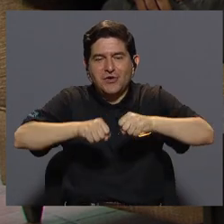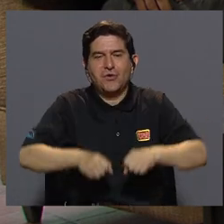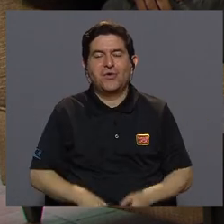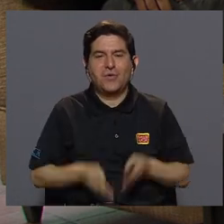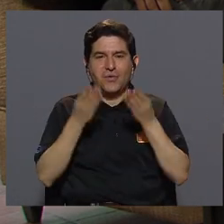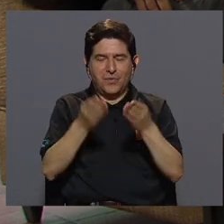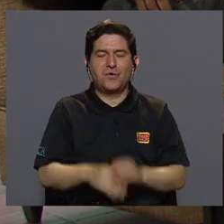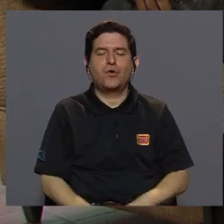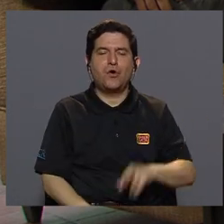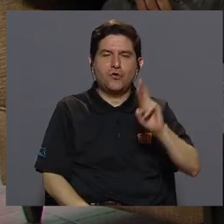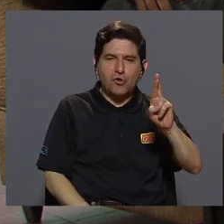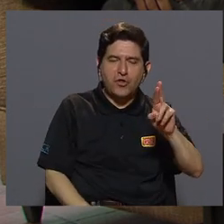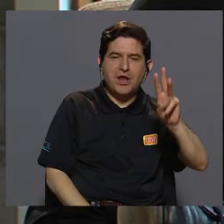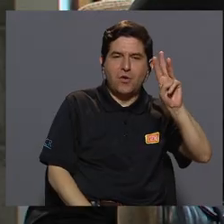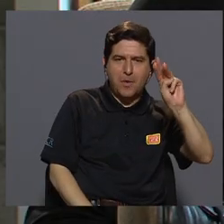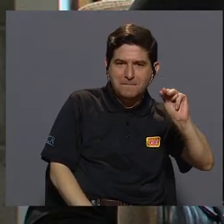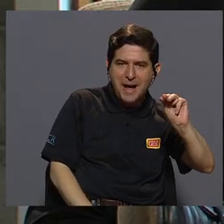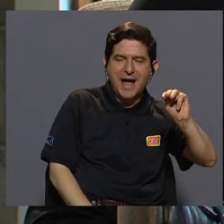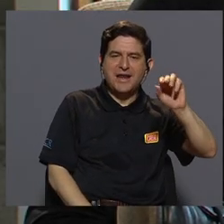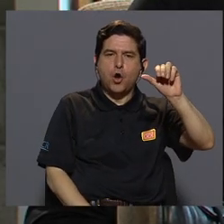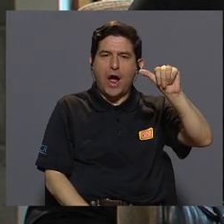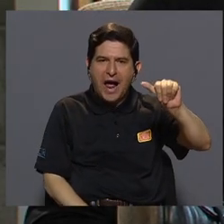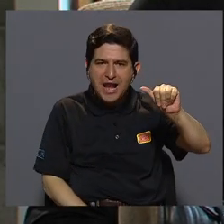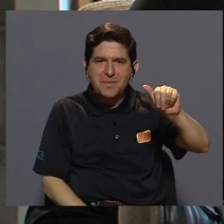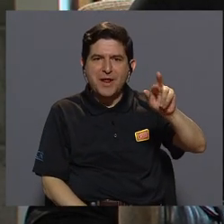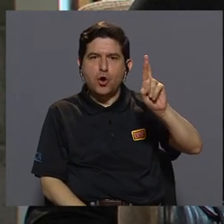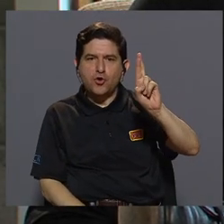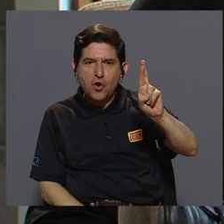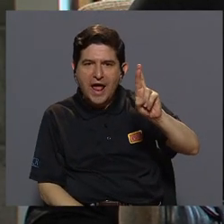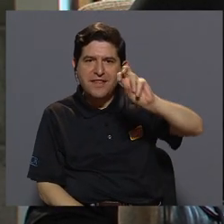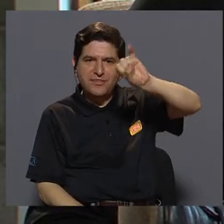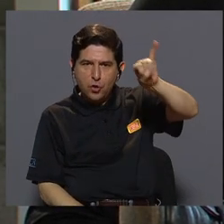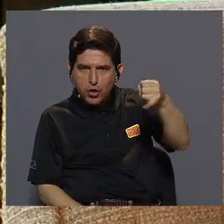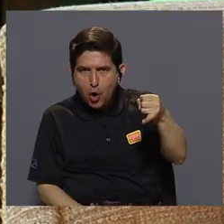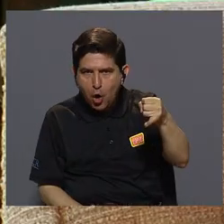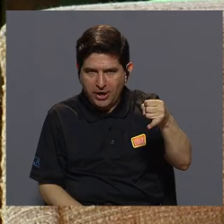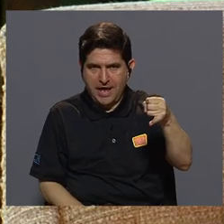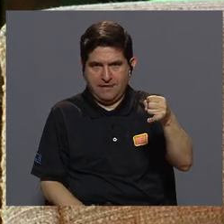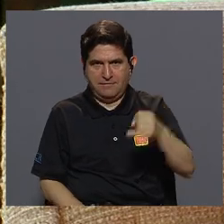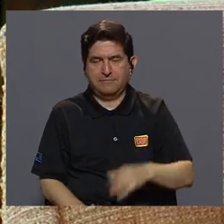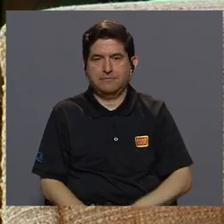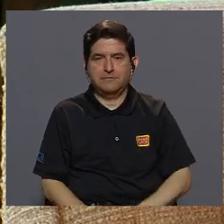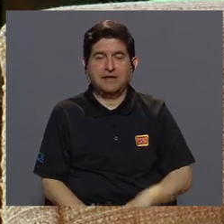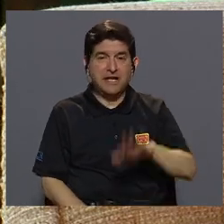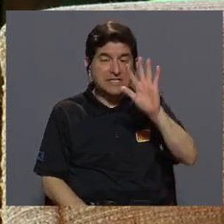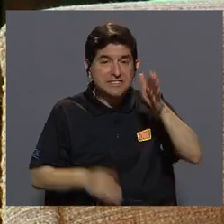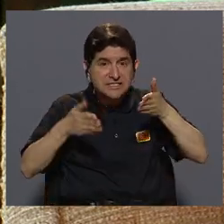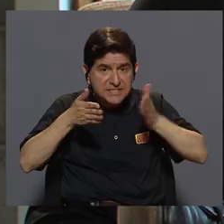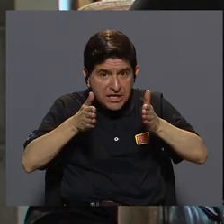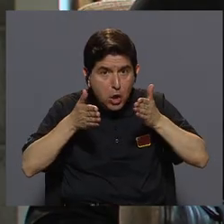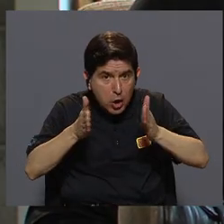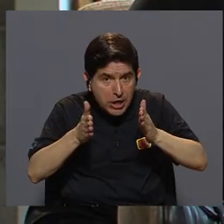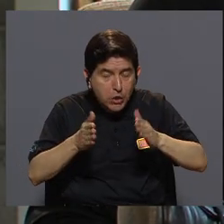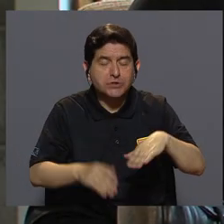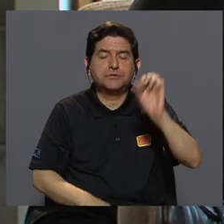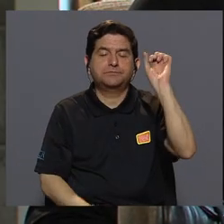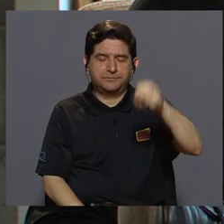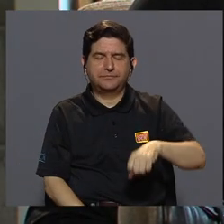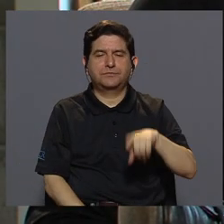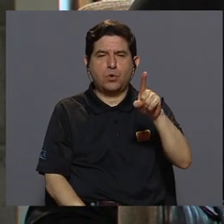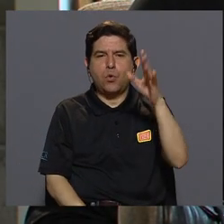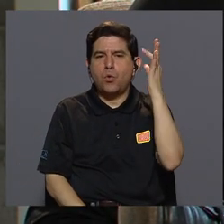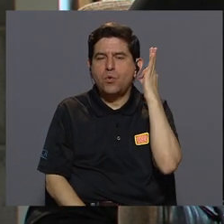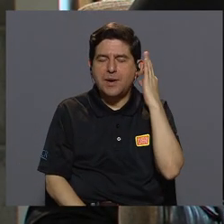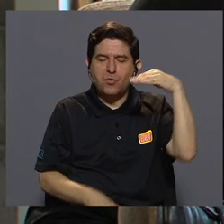Rodrigo, Mario, Álvaro, Rolando y Jorge. Exacto. ¿Cinco hijos? Cinco hijos.